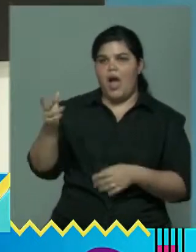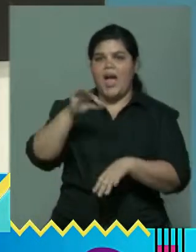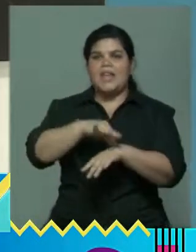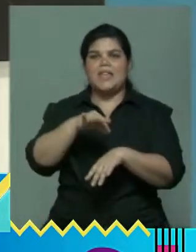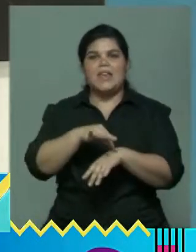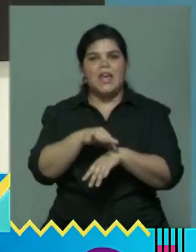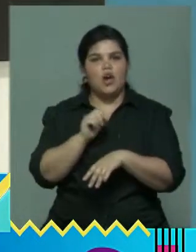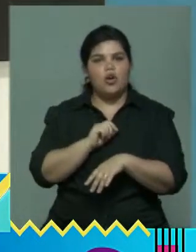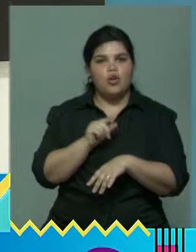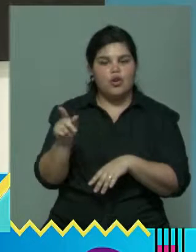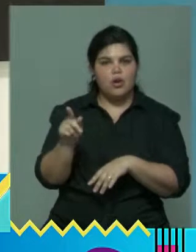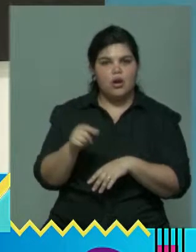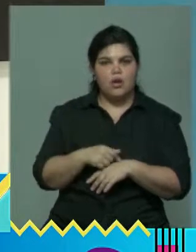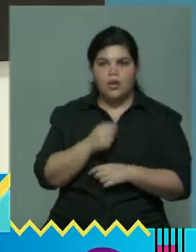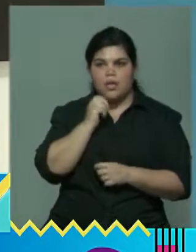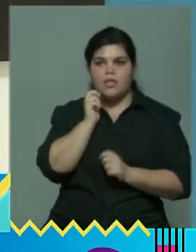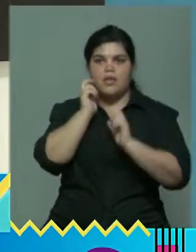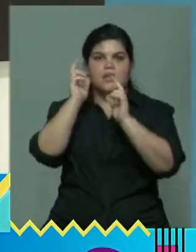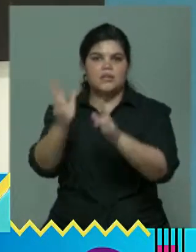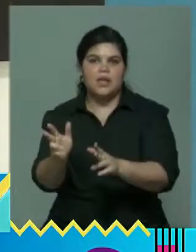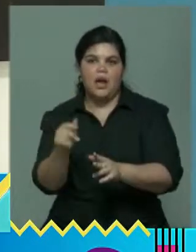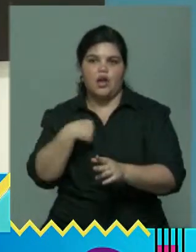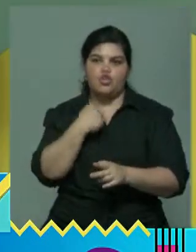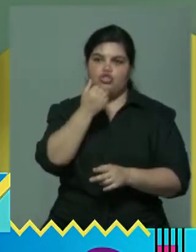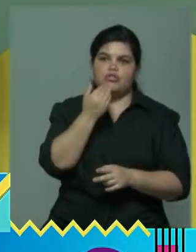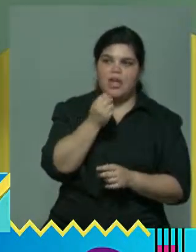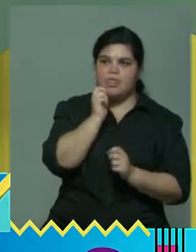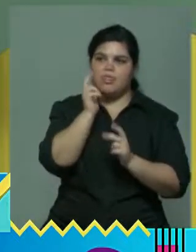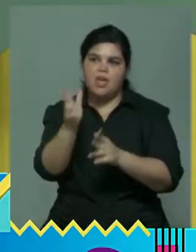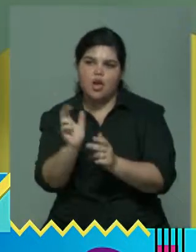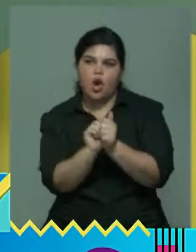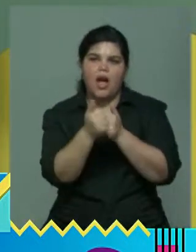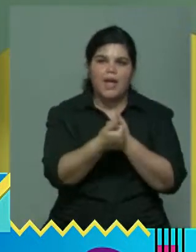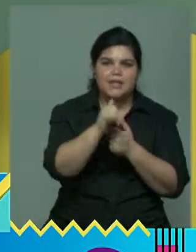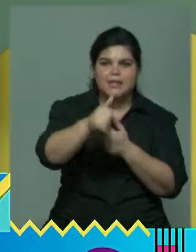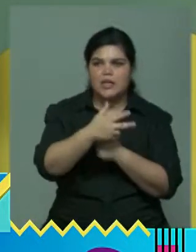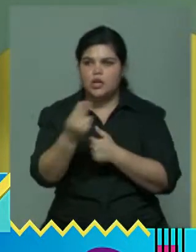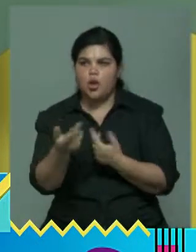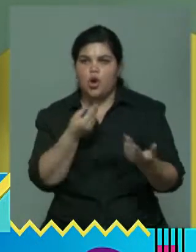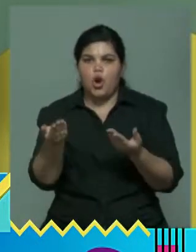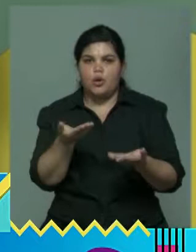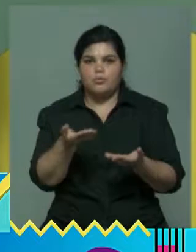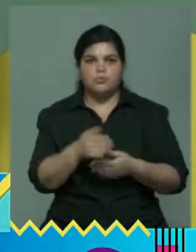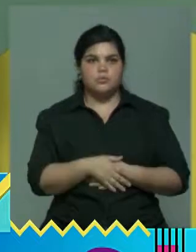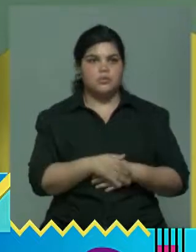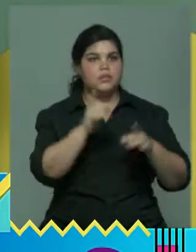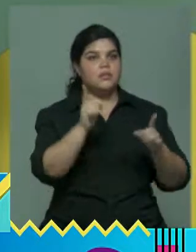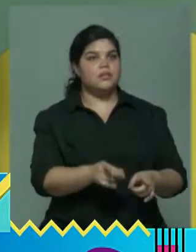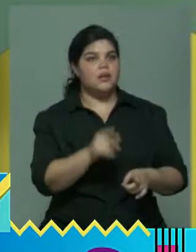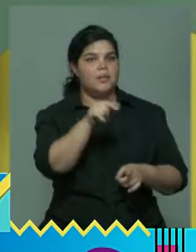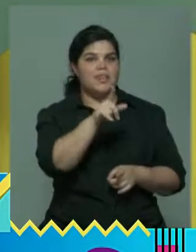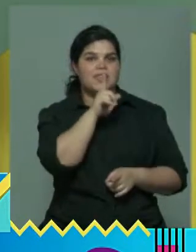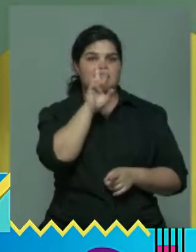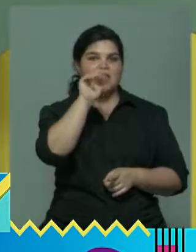pareja mujer y no poder decirlo porque no sé cómo me va a mirar el médico, Exacto. ¿no? O la médica. Y porque probablemente un chico trans también tenga que ir al ginecólogo. Tal